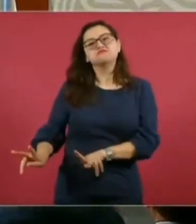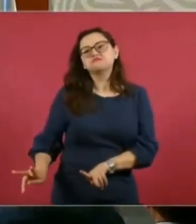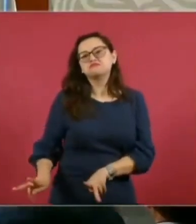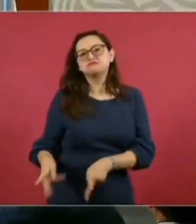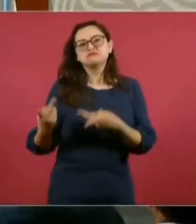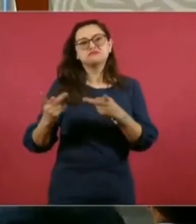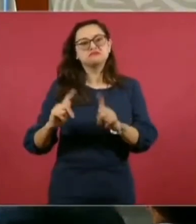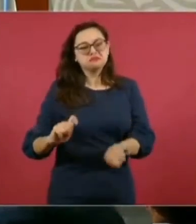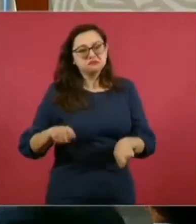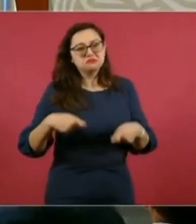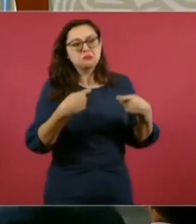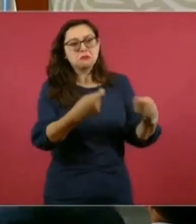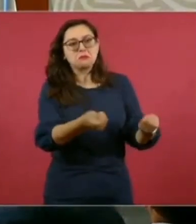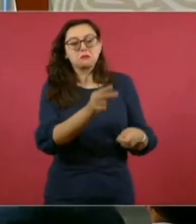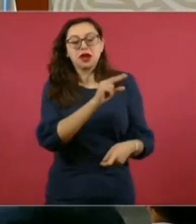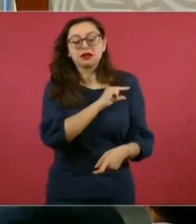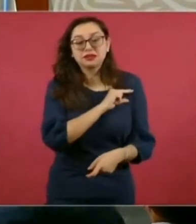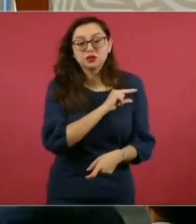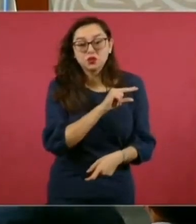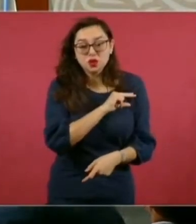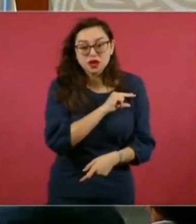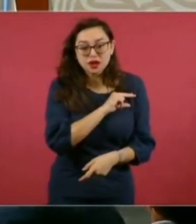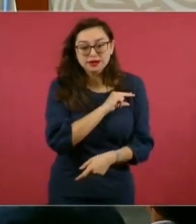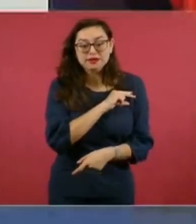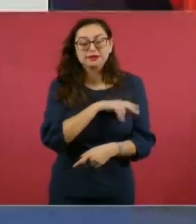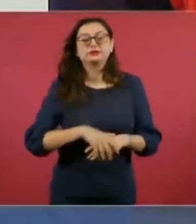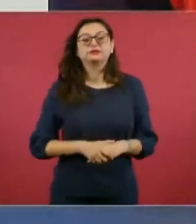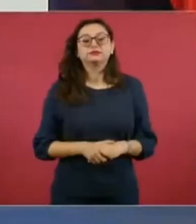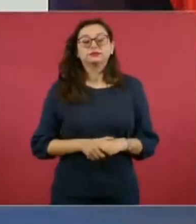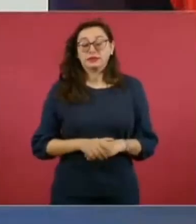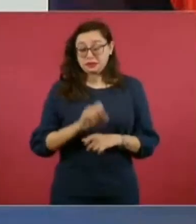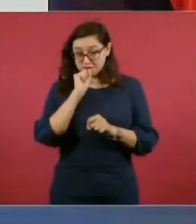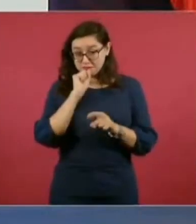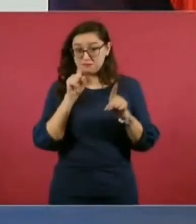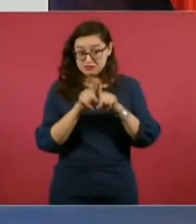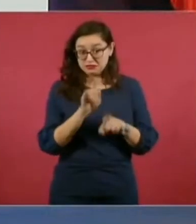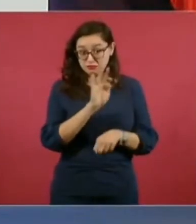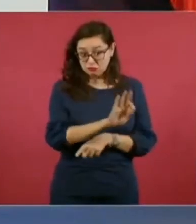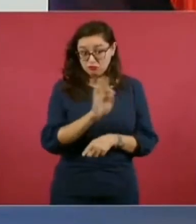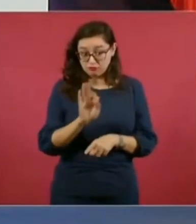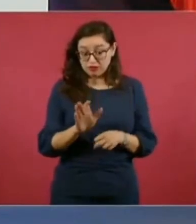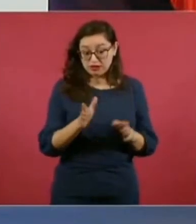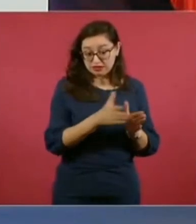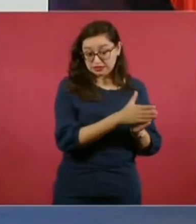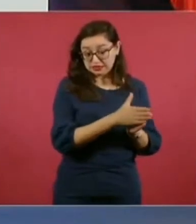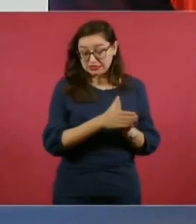en Sonora. Además, en ese sexenio entregaron